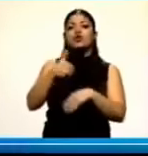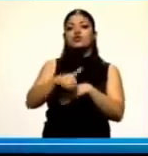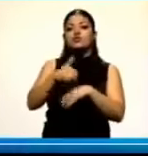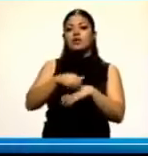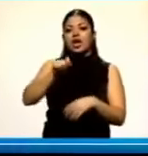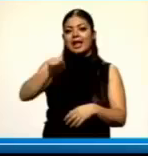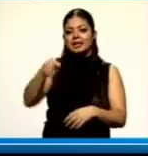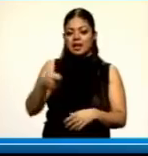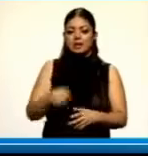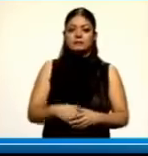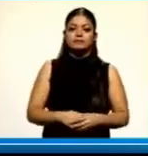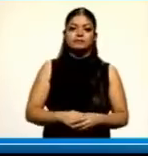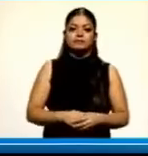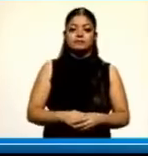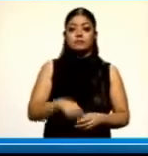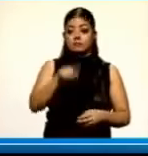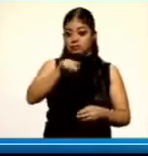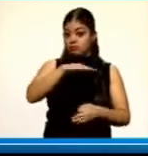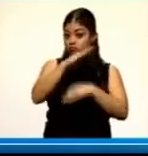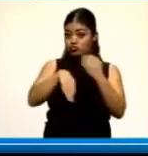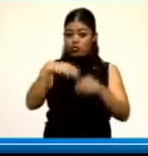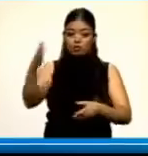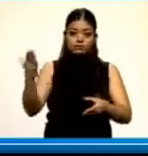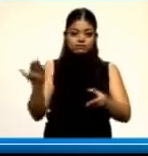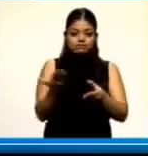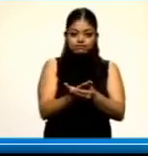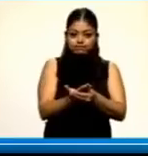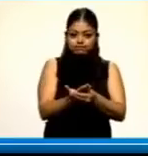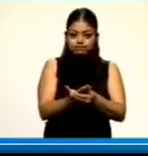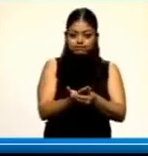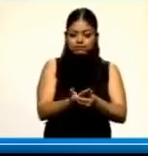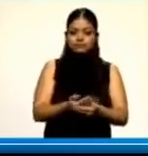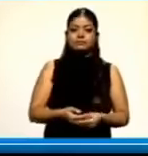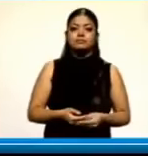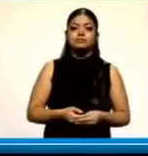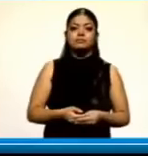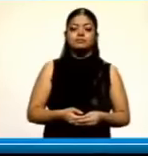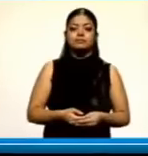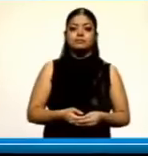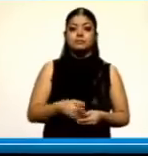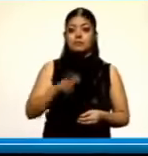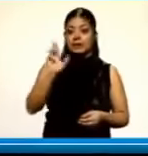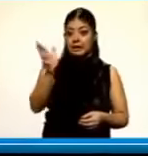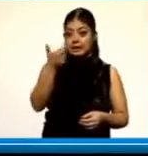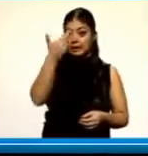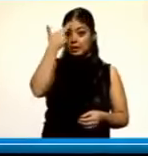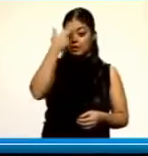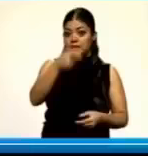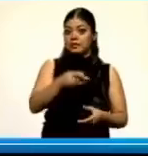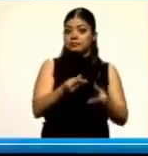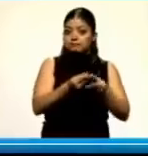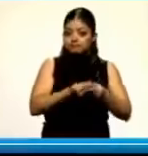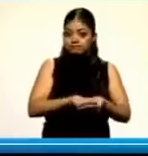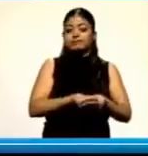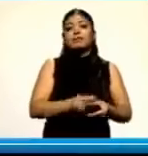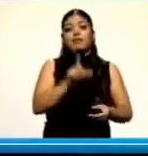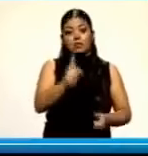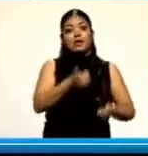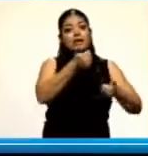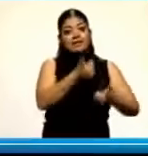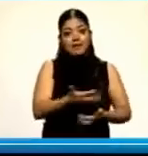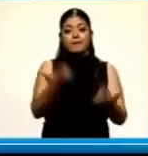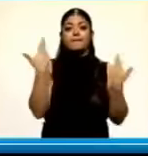canal. Integra tus trabajos en el folder que hiciste. Recuerda llevarla a tu maestra o